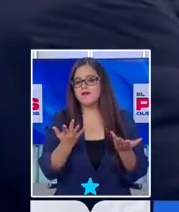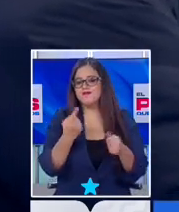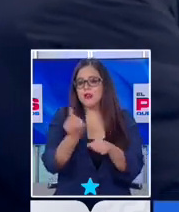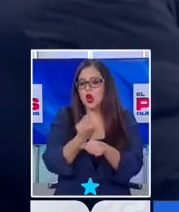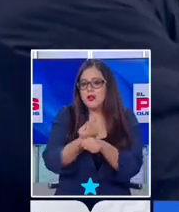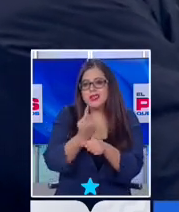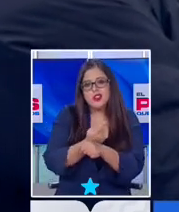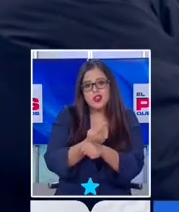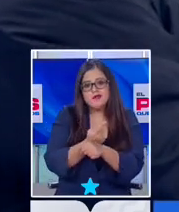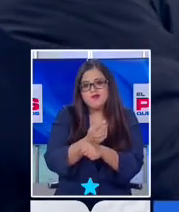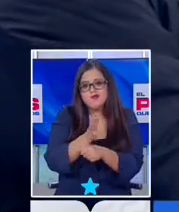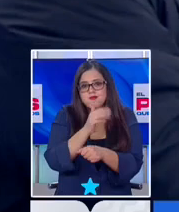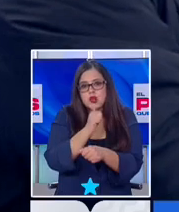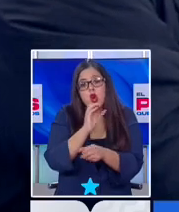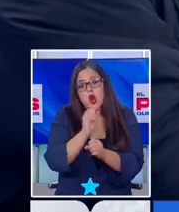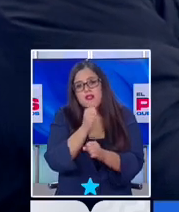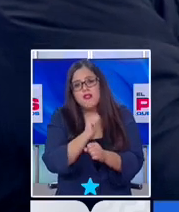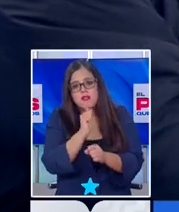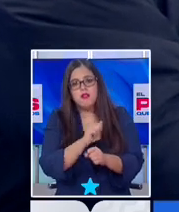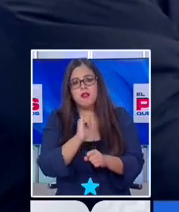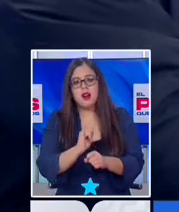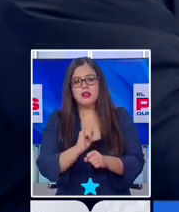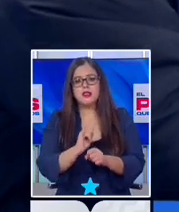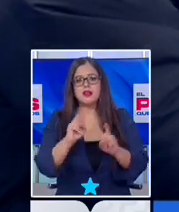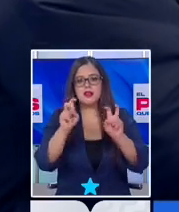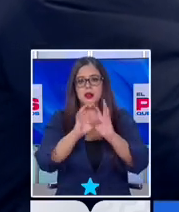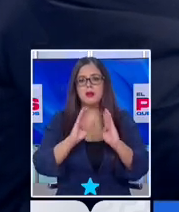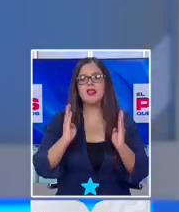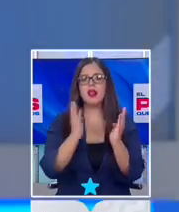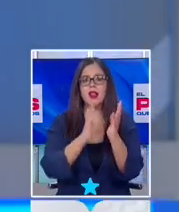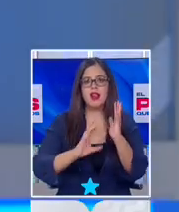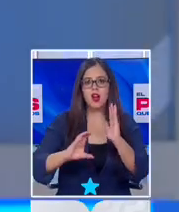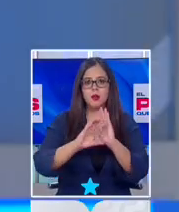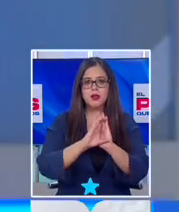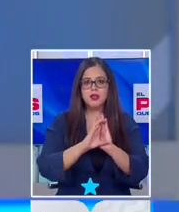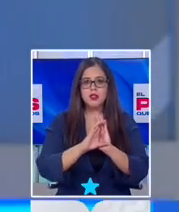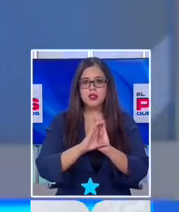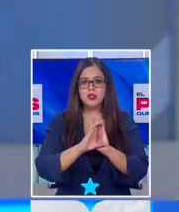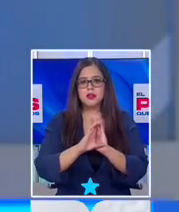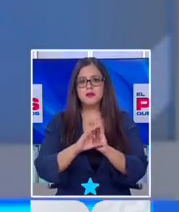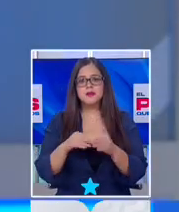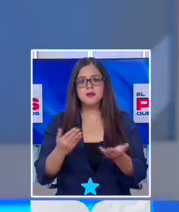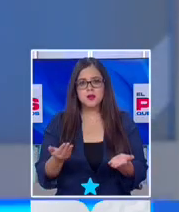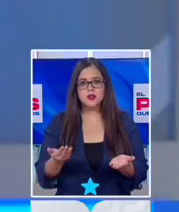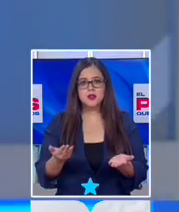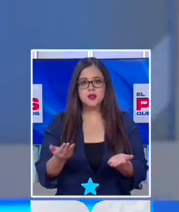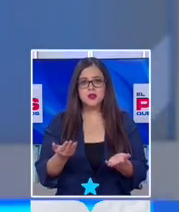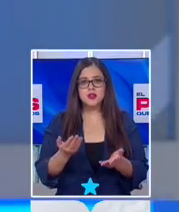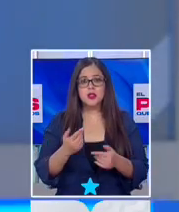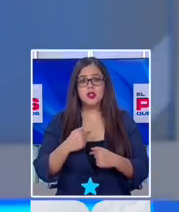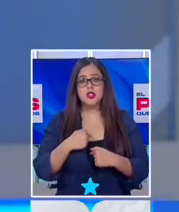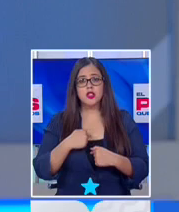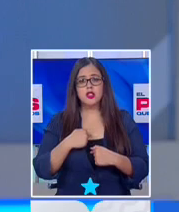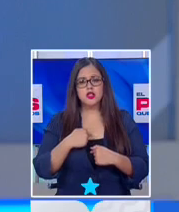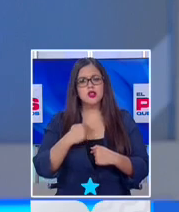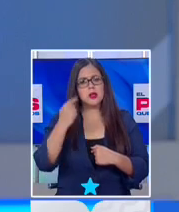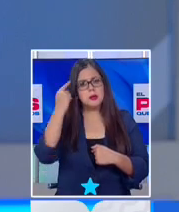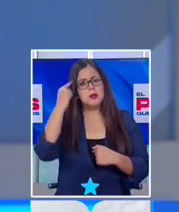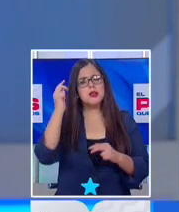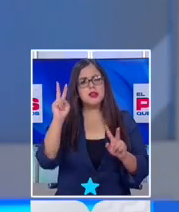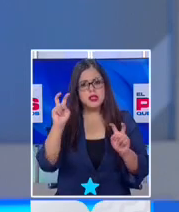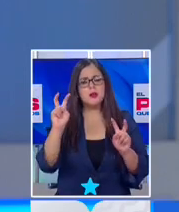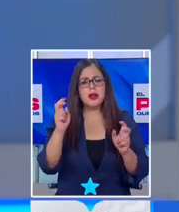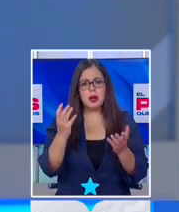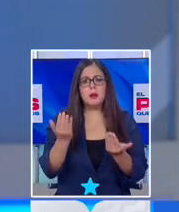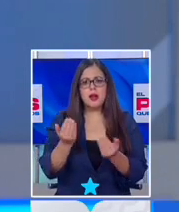de todas maneras de todas maneras ha faltado diálogo en la convención y es por eso que yo siento estado de esperanza porque creo que estas